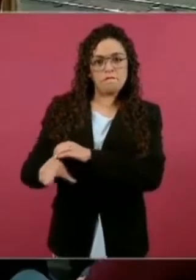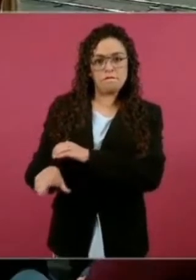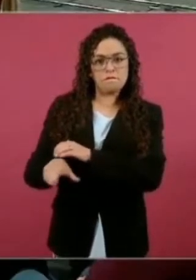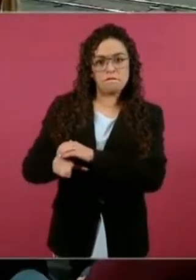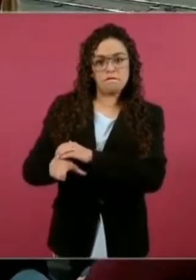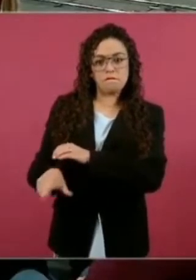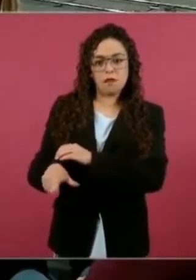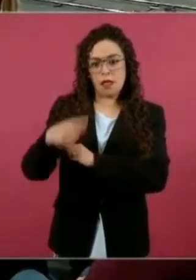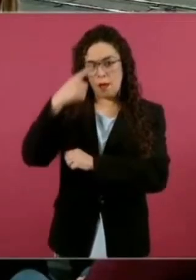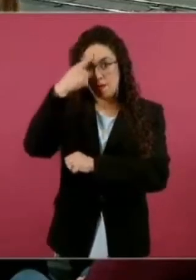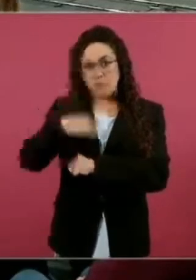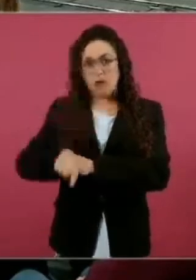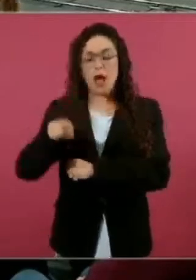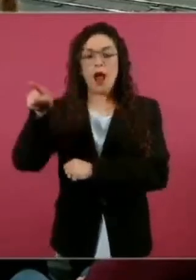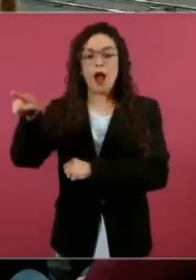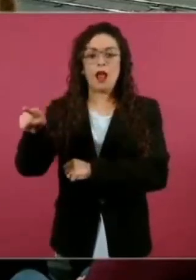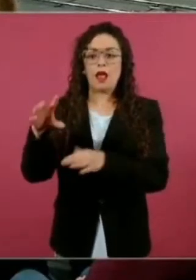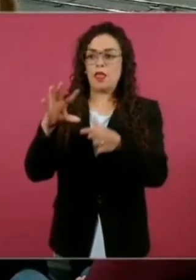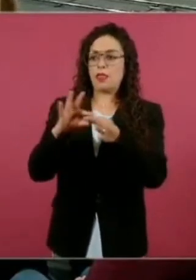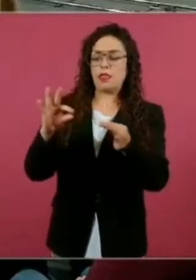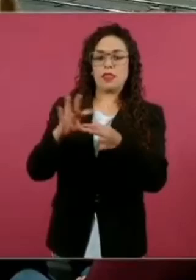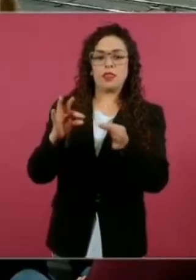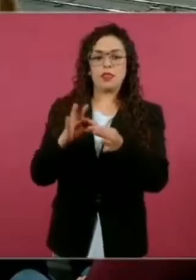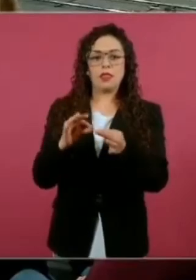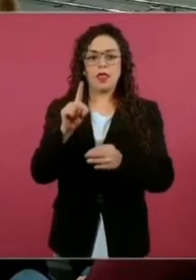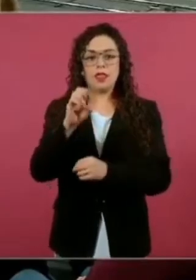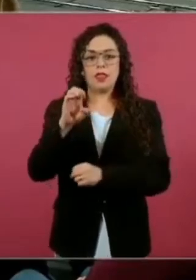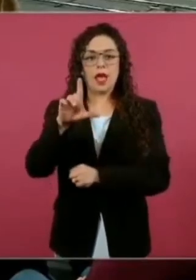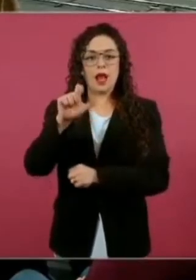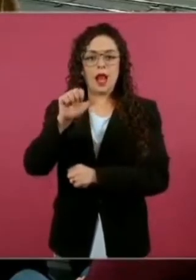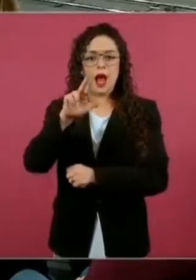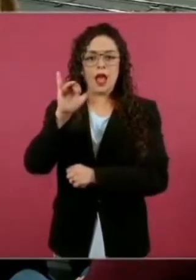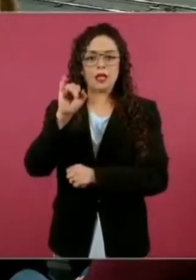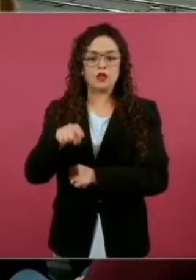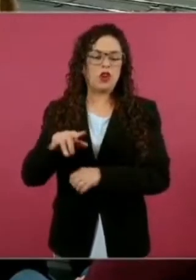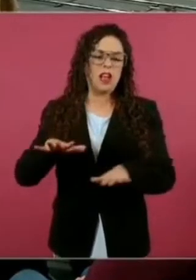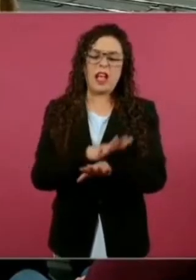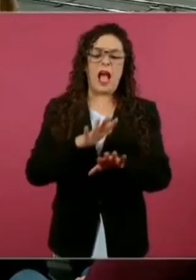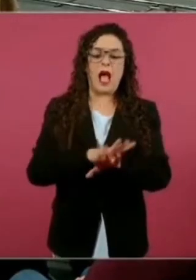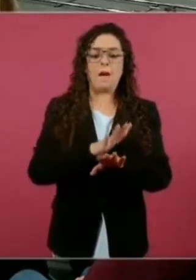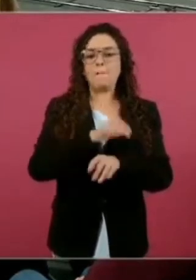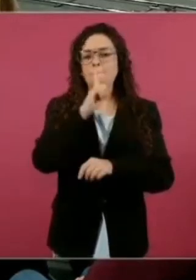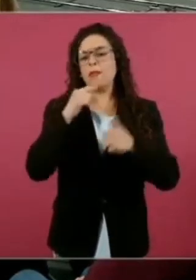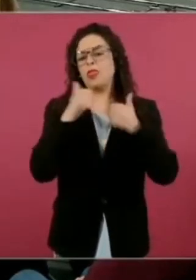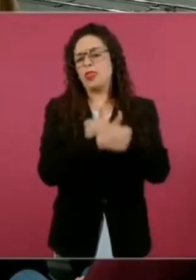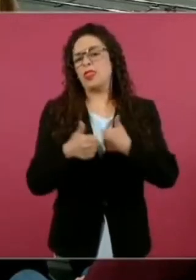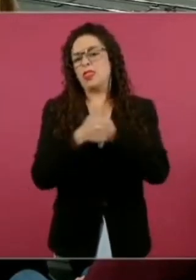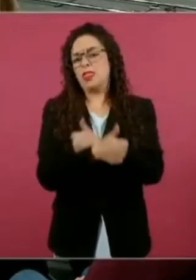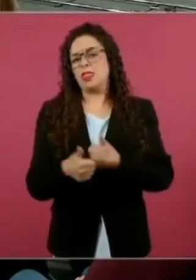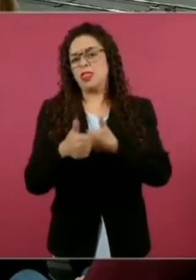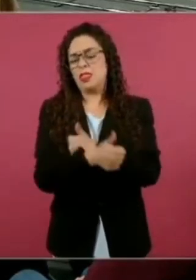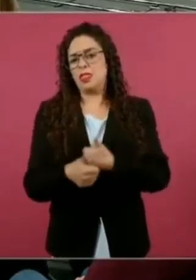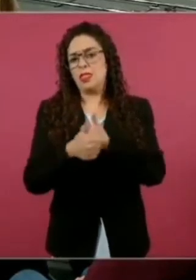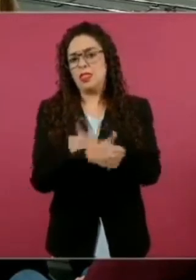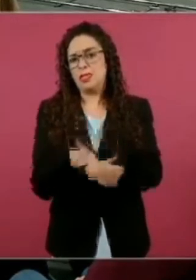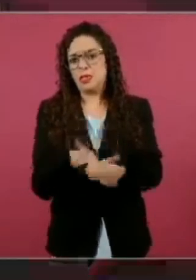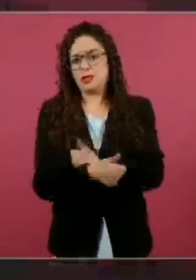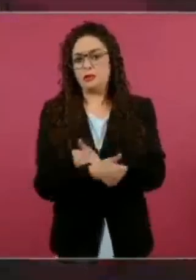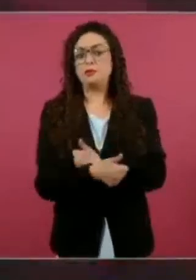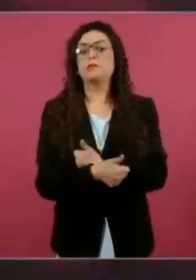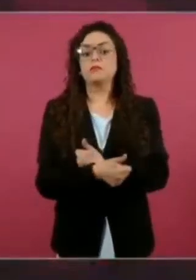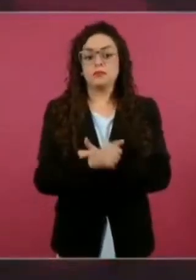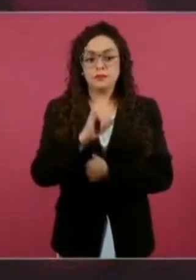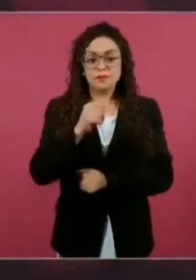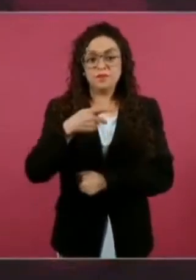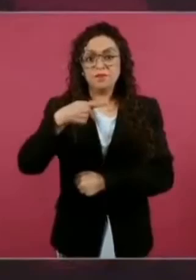la declaración. Sí, pero los sobornos durante 10 años. No, pero